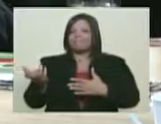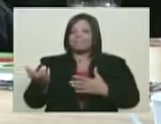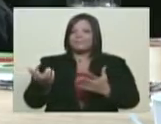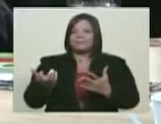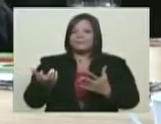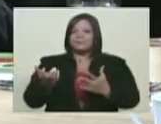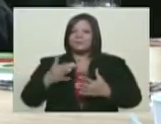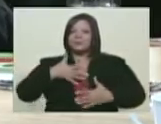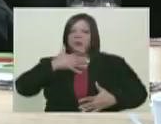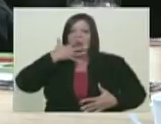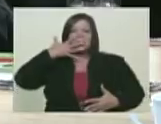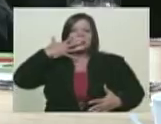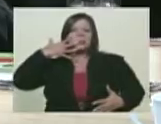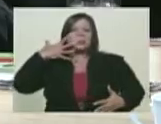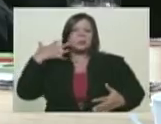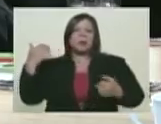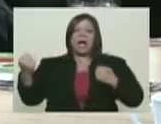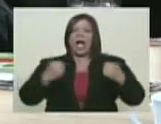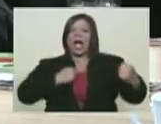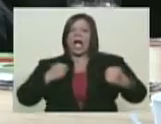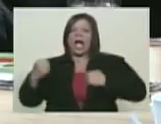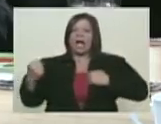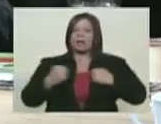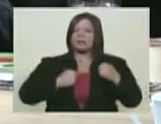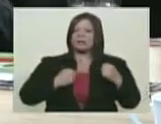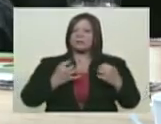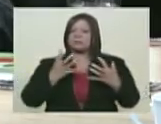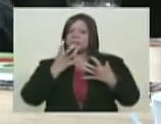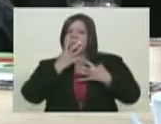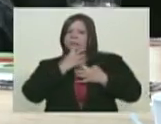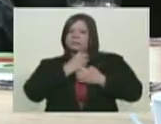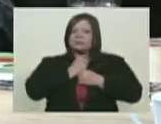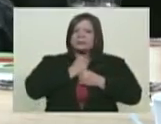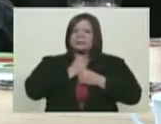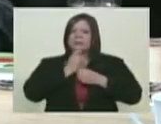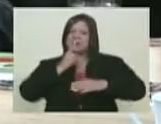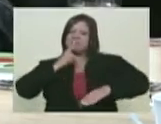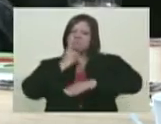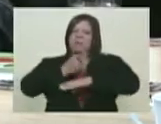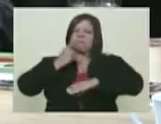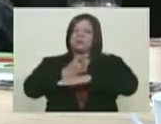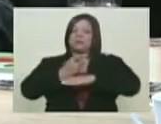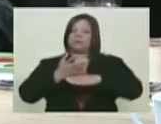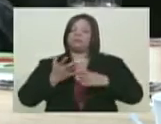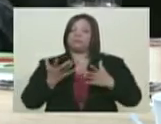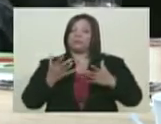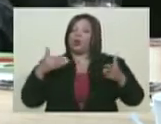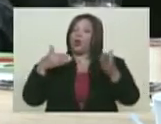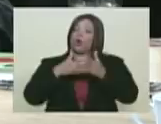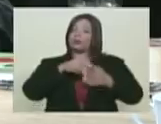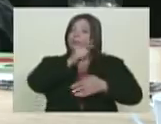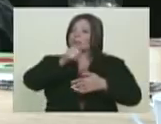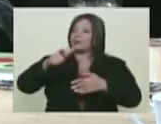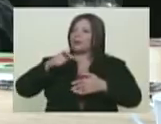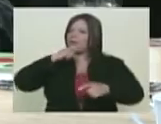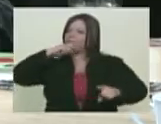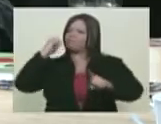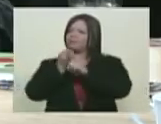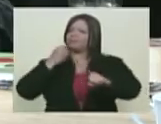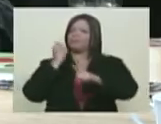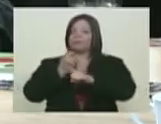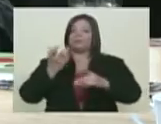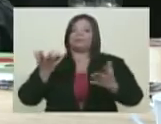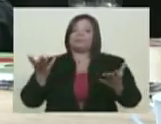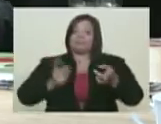por orgullos, egoísmos, vocaciones autoritarias contra los demás.